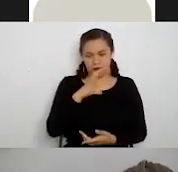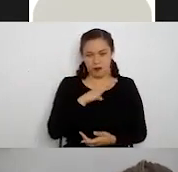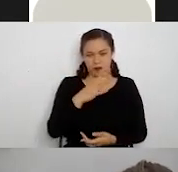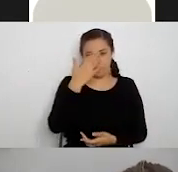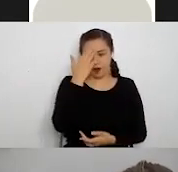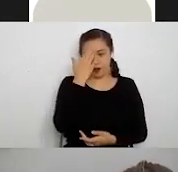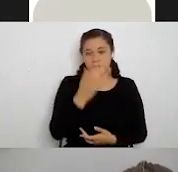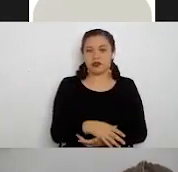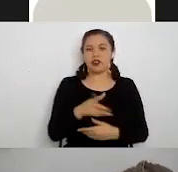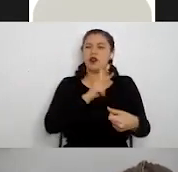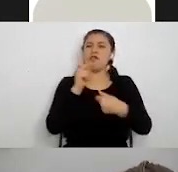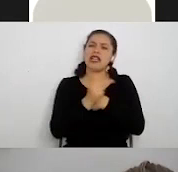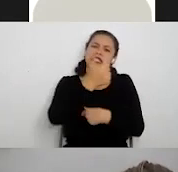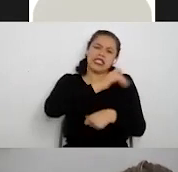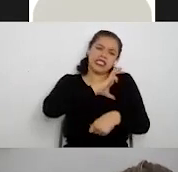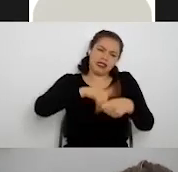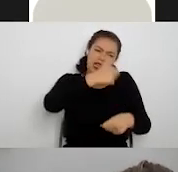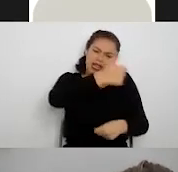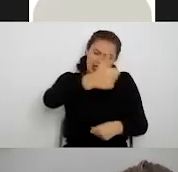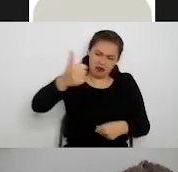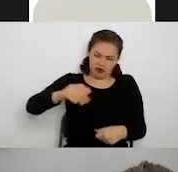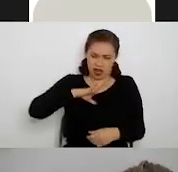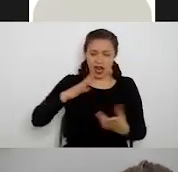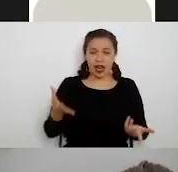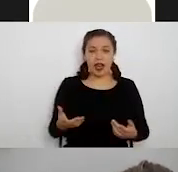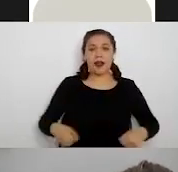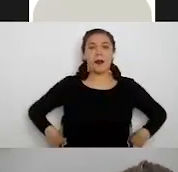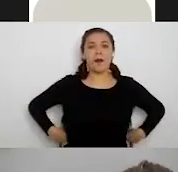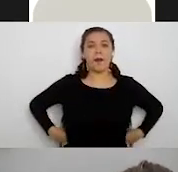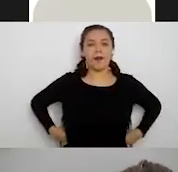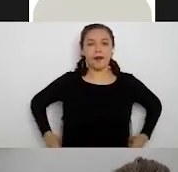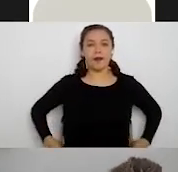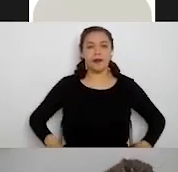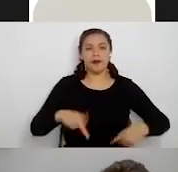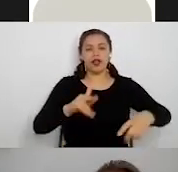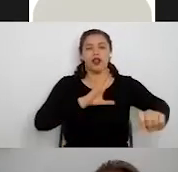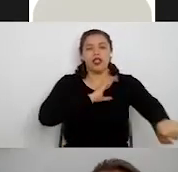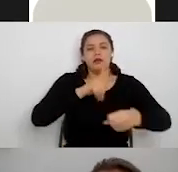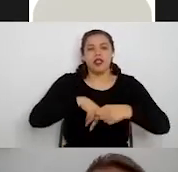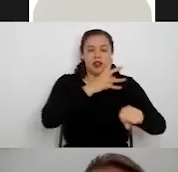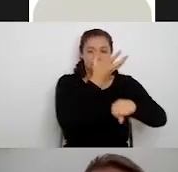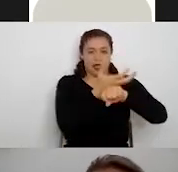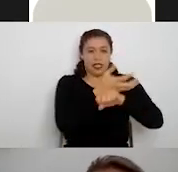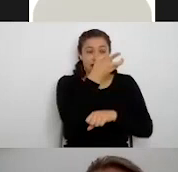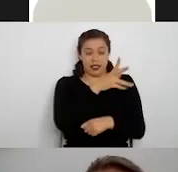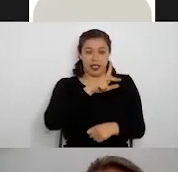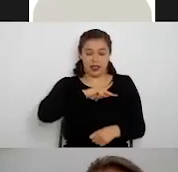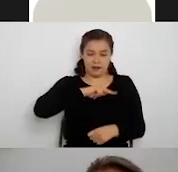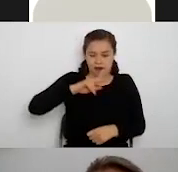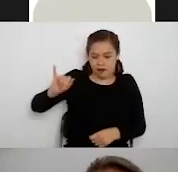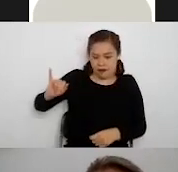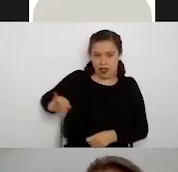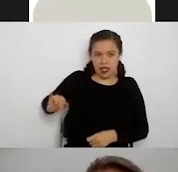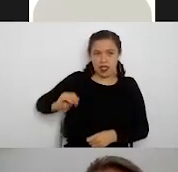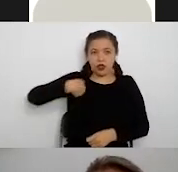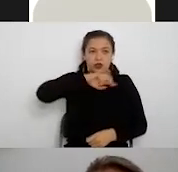su particularidad. A mí en lo particular, en lo especial me interesa este país por el vínculo que tenemos